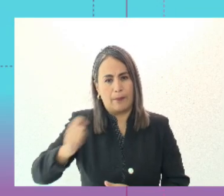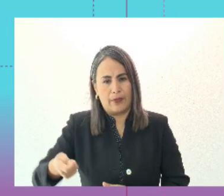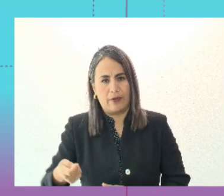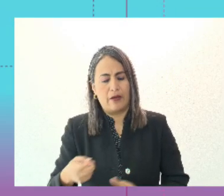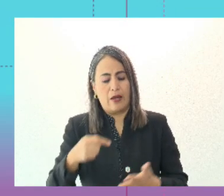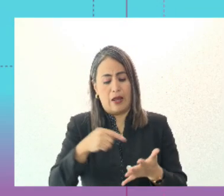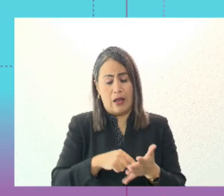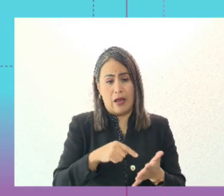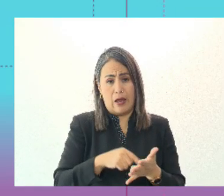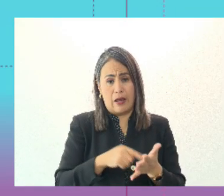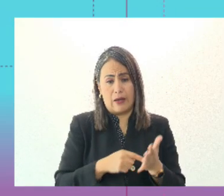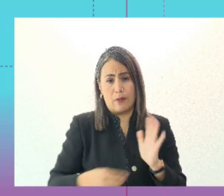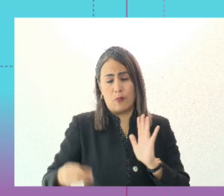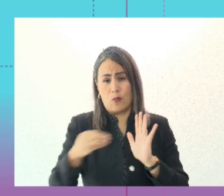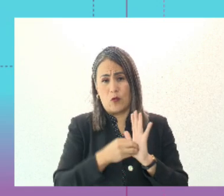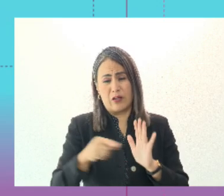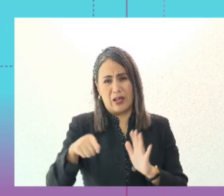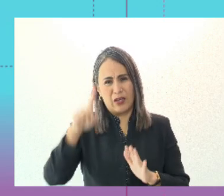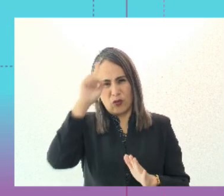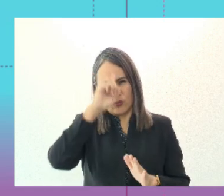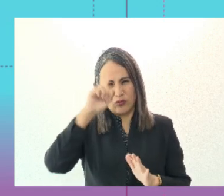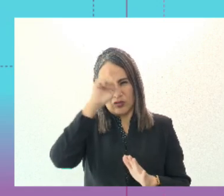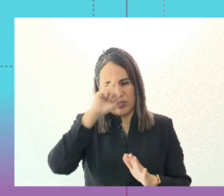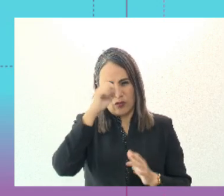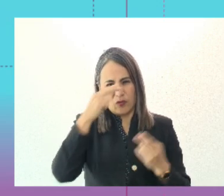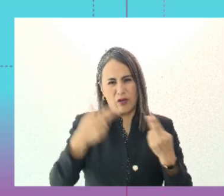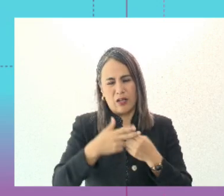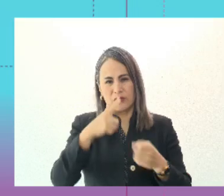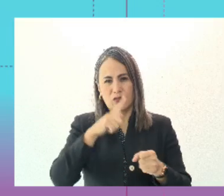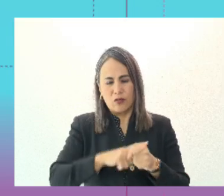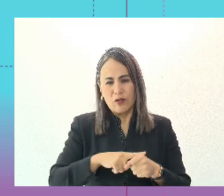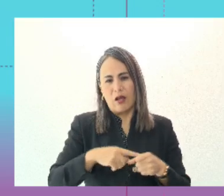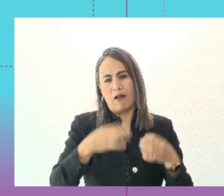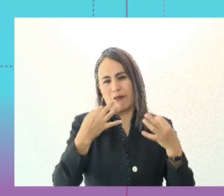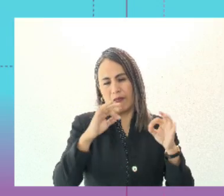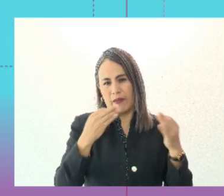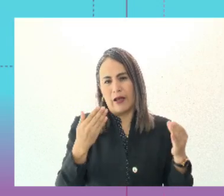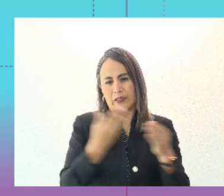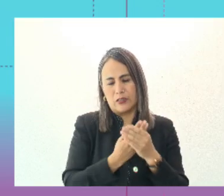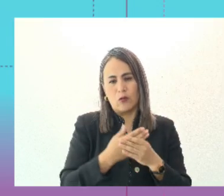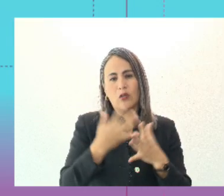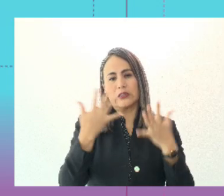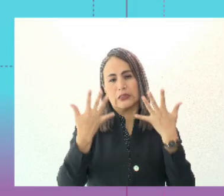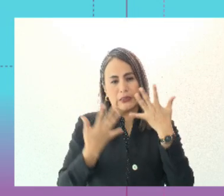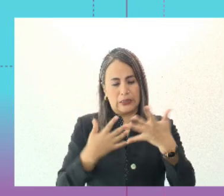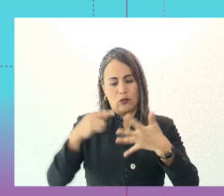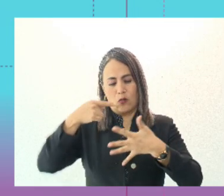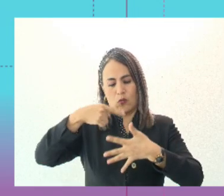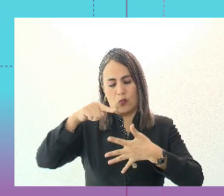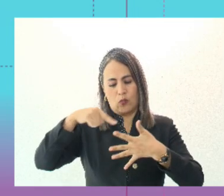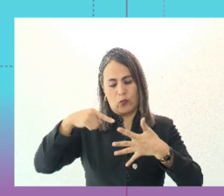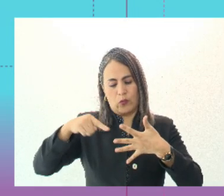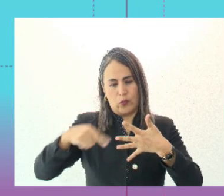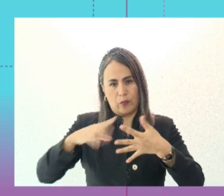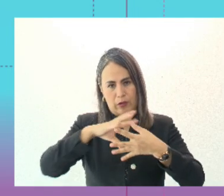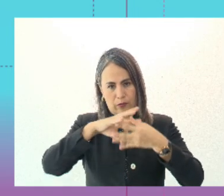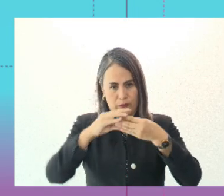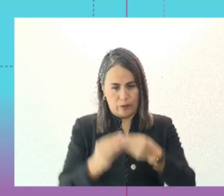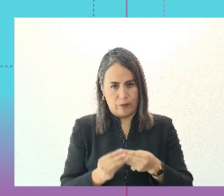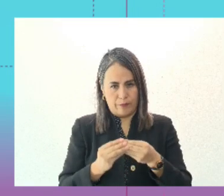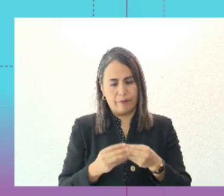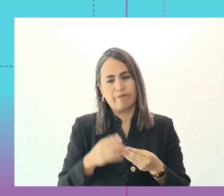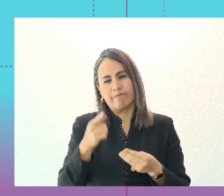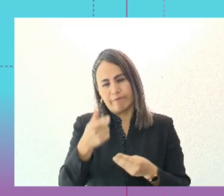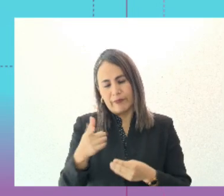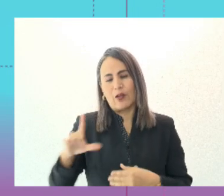que, el Consejo Nacional de Archivos pues tiene que implementar ciertos lineamientos para amarrar eso, ¿no? Y es necesario que, como decía yo, el Estado de